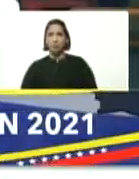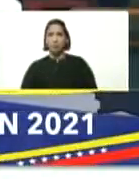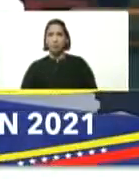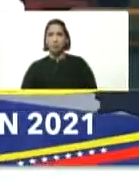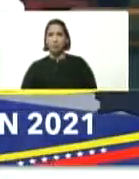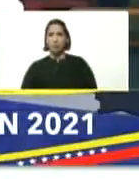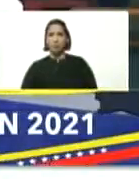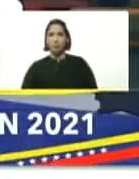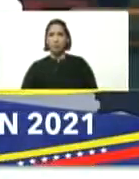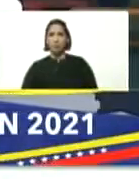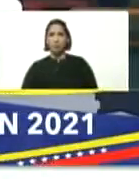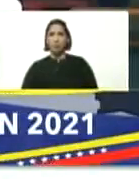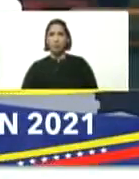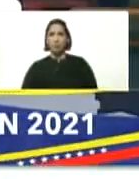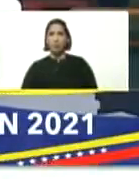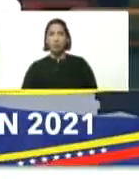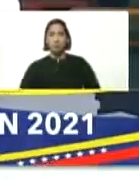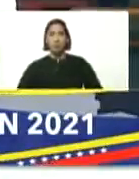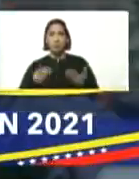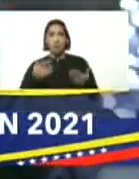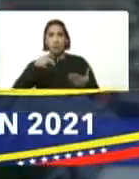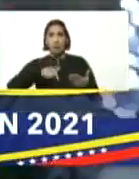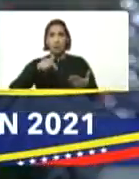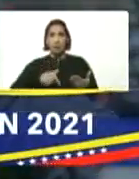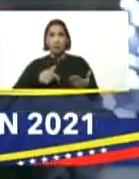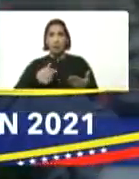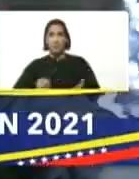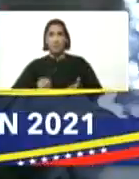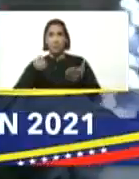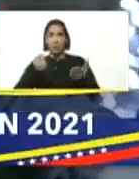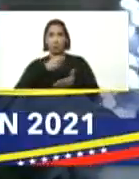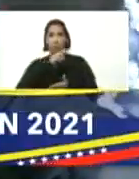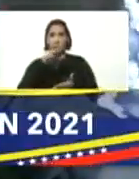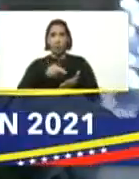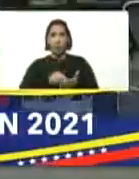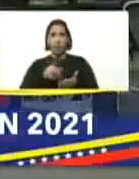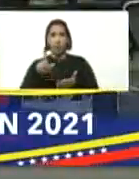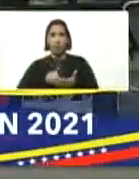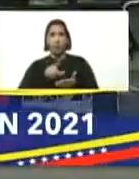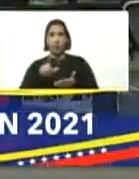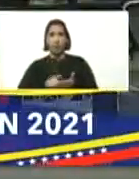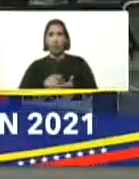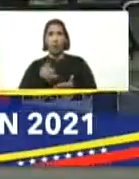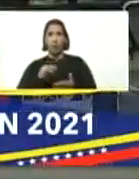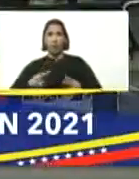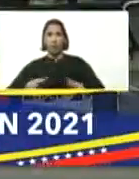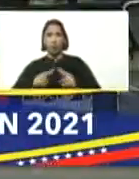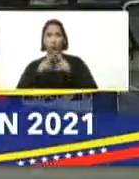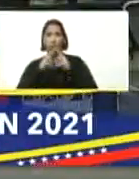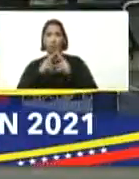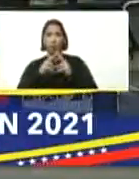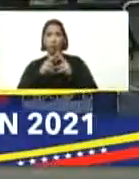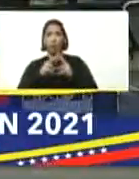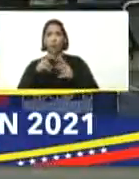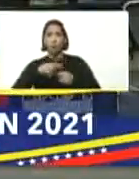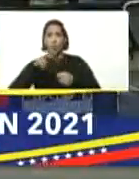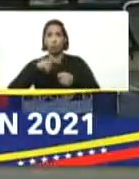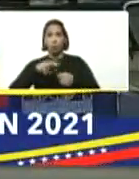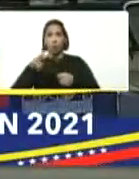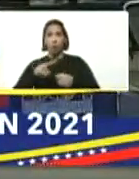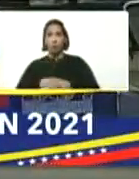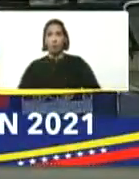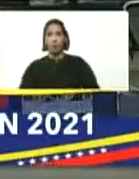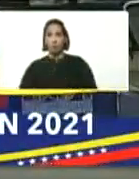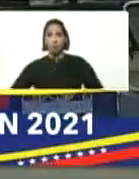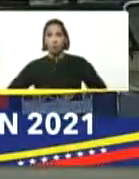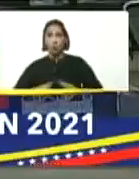concretas. Bueno, vamos a entregar aquí el Premio Nacional del Libro. Aprobado. Va a haber un encuentro de editoriales digitales. Excelente. Un encuentro